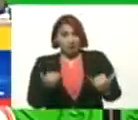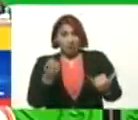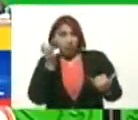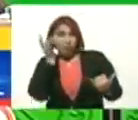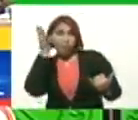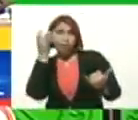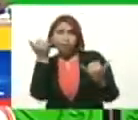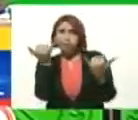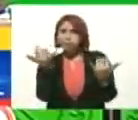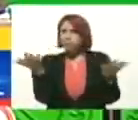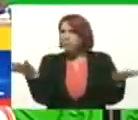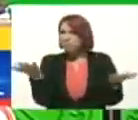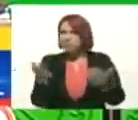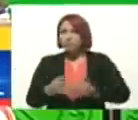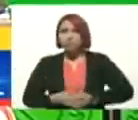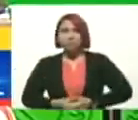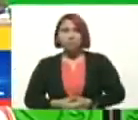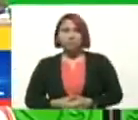surgido,